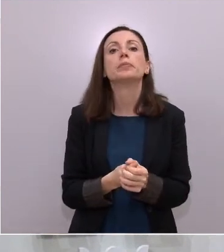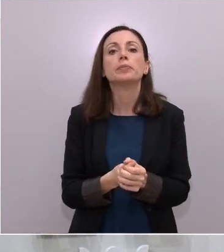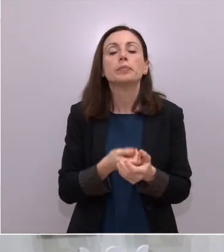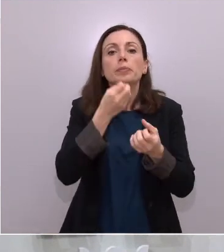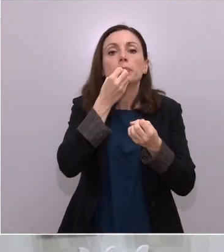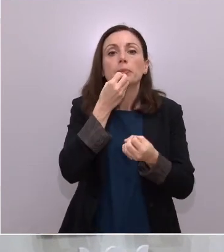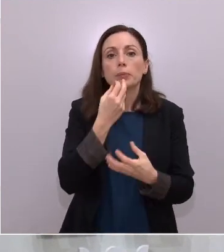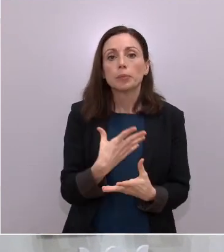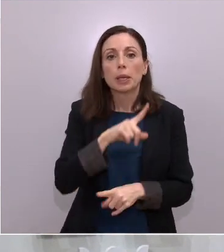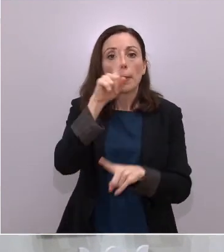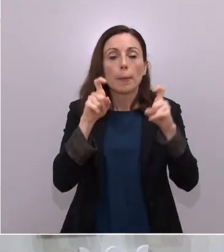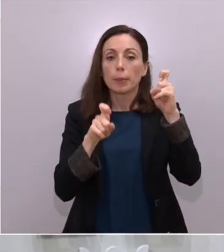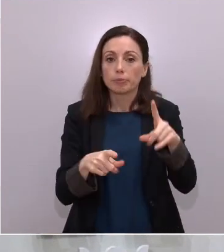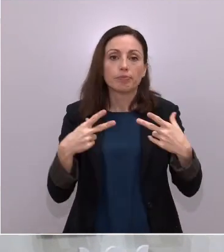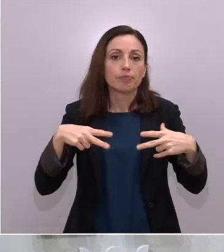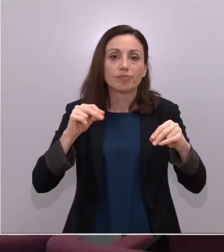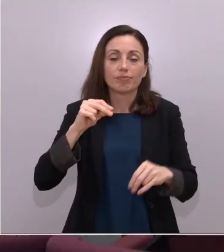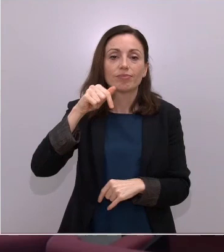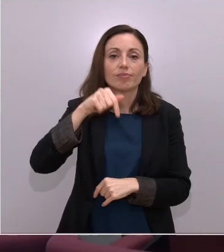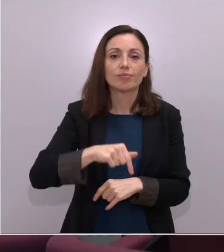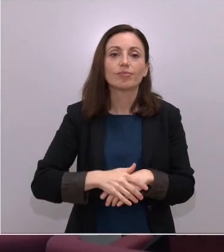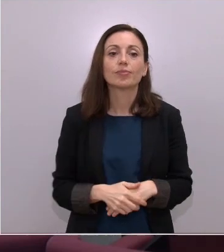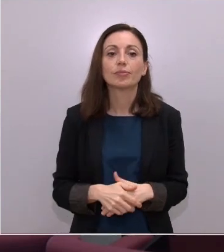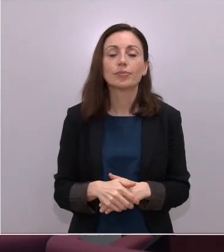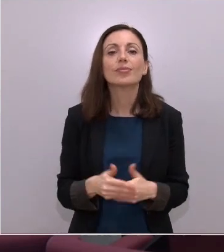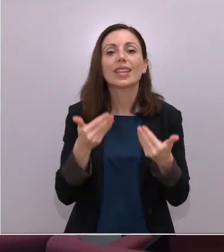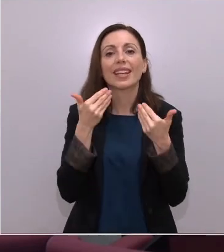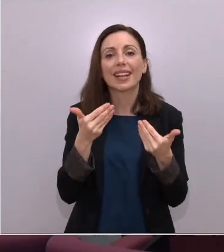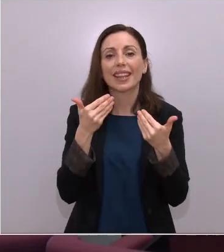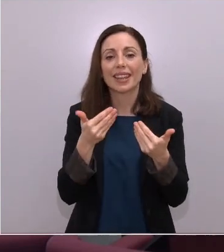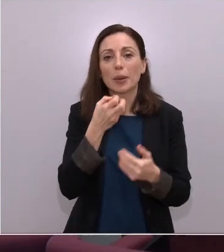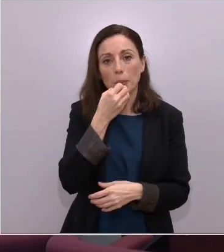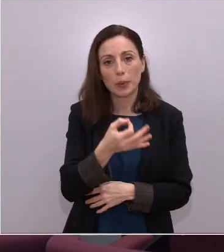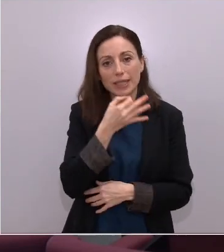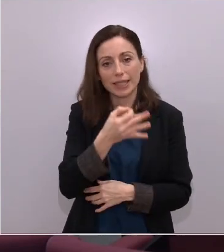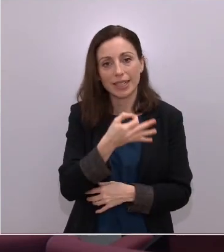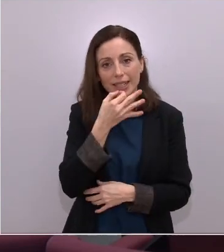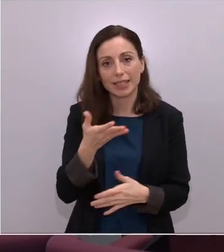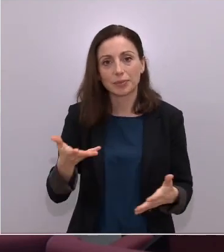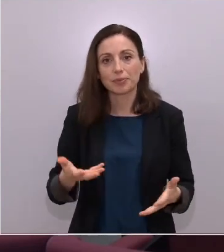Bien, pues esas serían todas las cuestiones en el día de hoy. Muchas gracias. Buenas tardes.